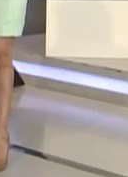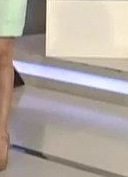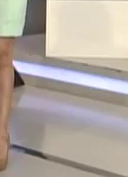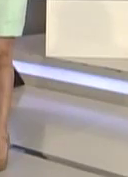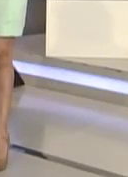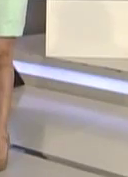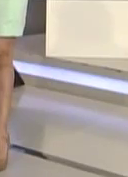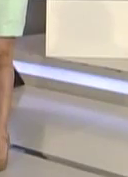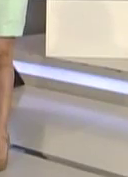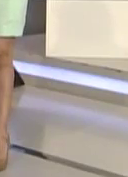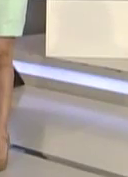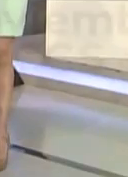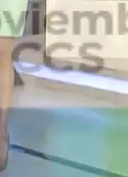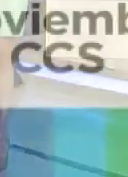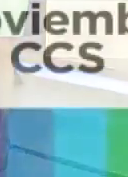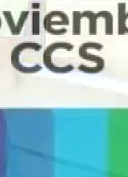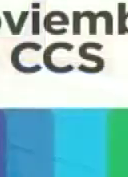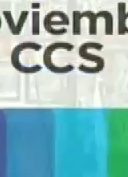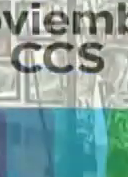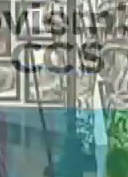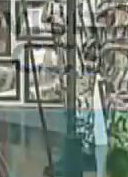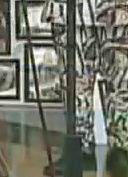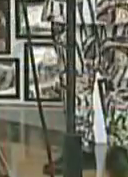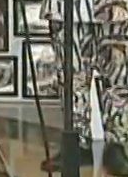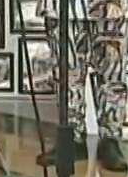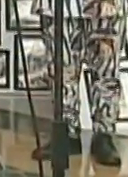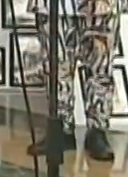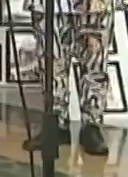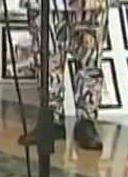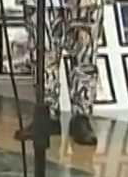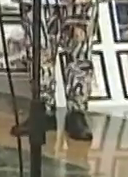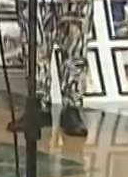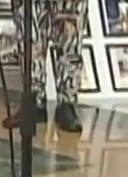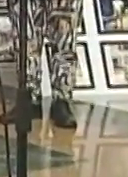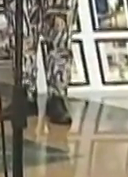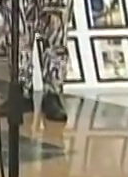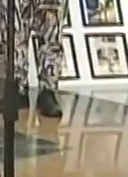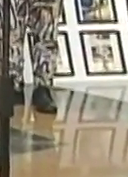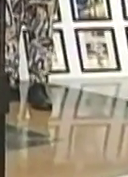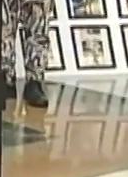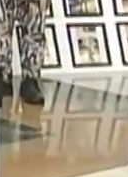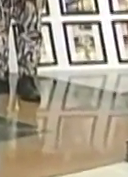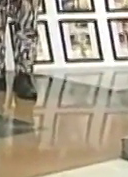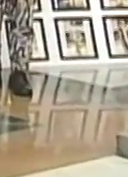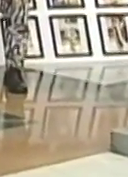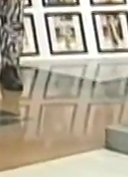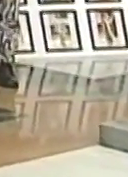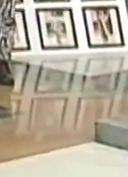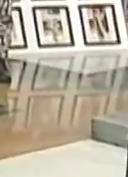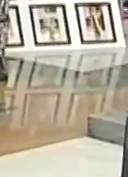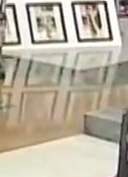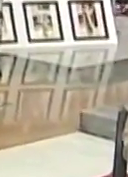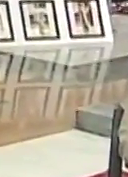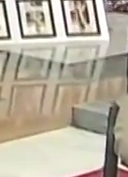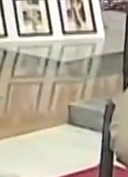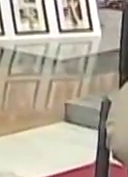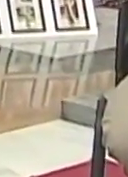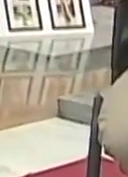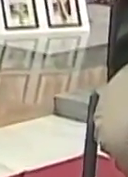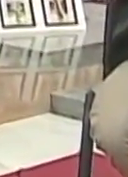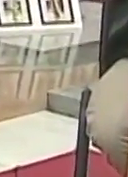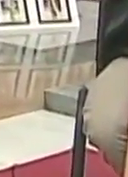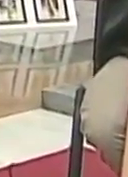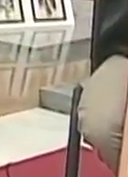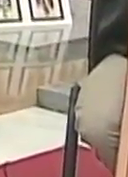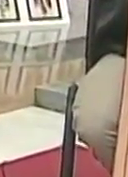Le damos la bienvenida al ciudadano Nicolás Maduro Moros, presidente